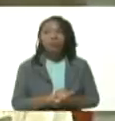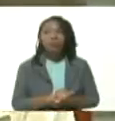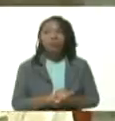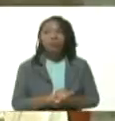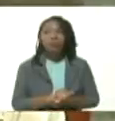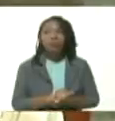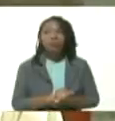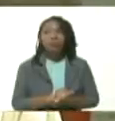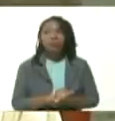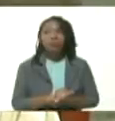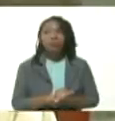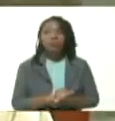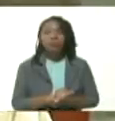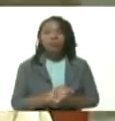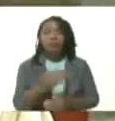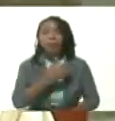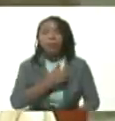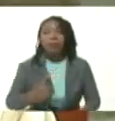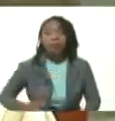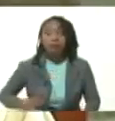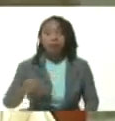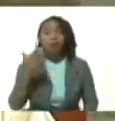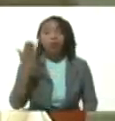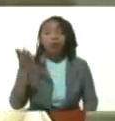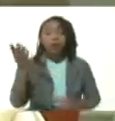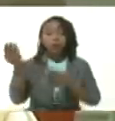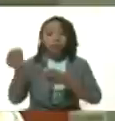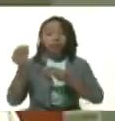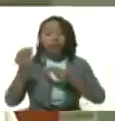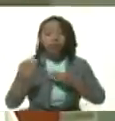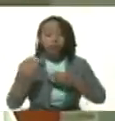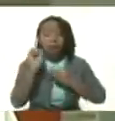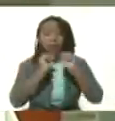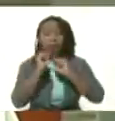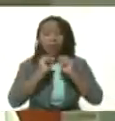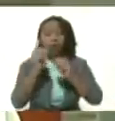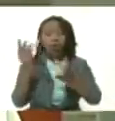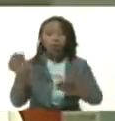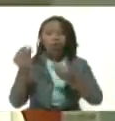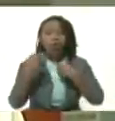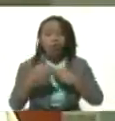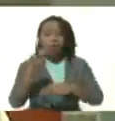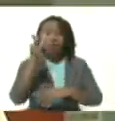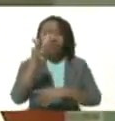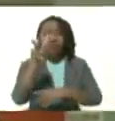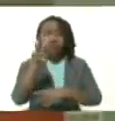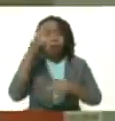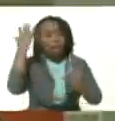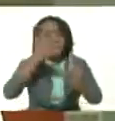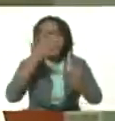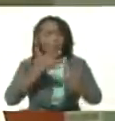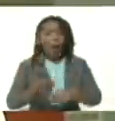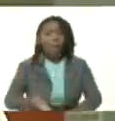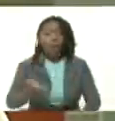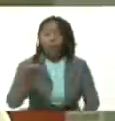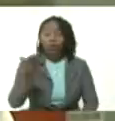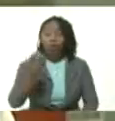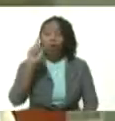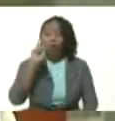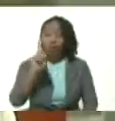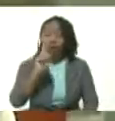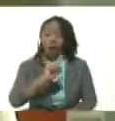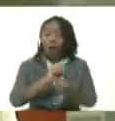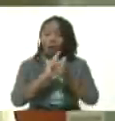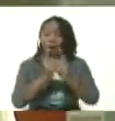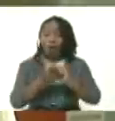Te escucho. Presidente, usted nos dio, cuando se nos dio el motor, nos dieron dos instrucciones importantes. Uno, el cambio